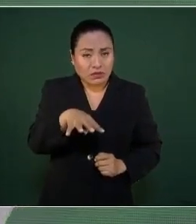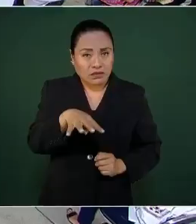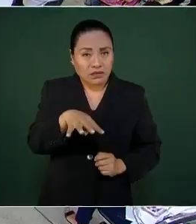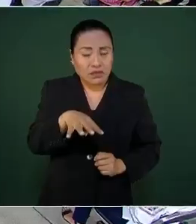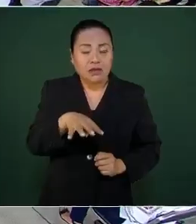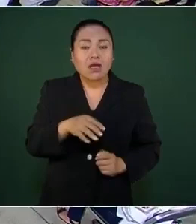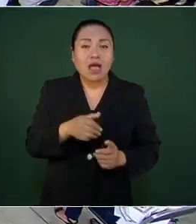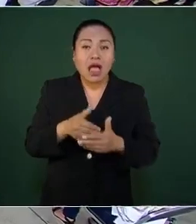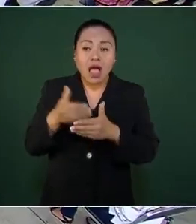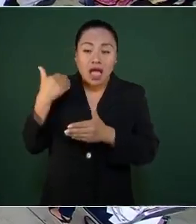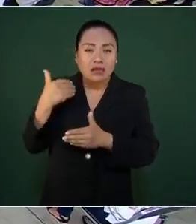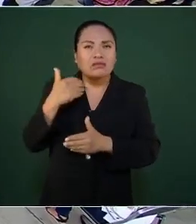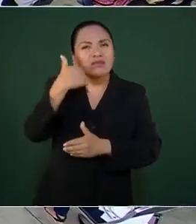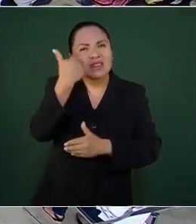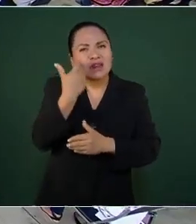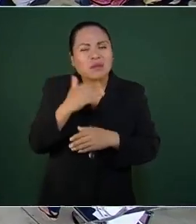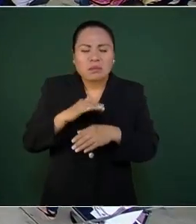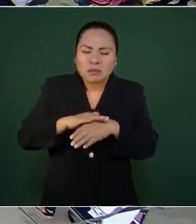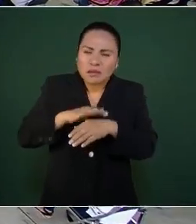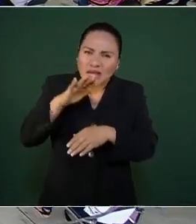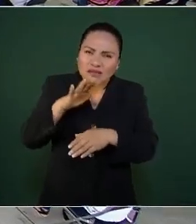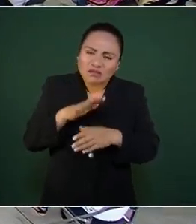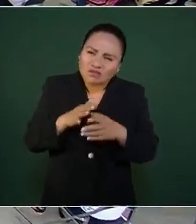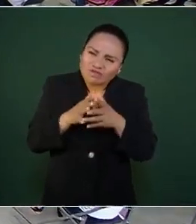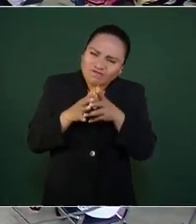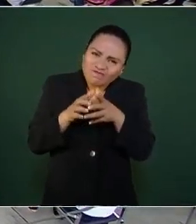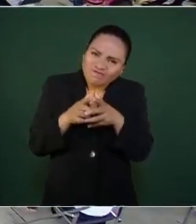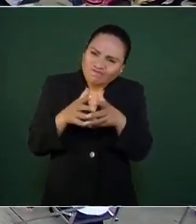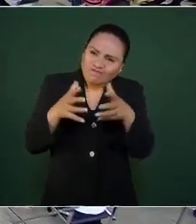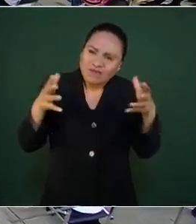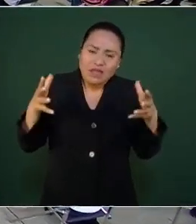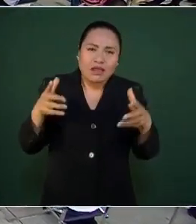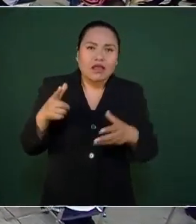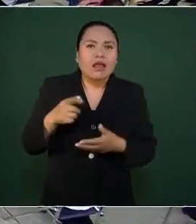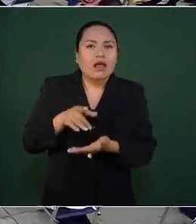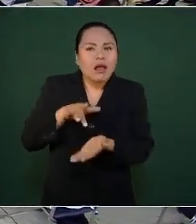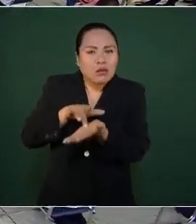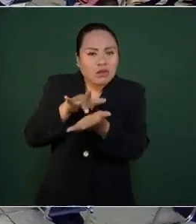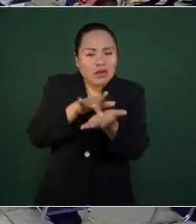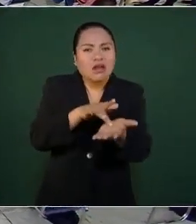2019, que íbamos a ampliar al doble el número de becas para